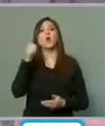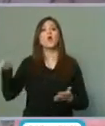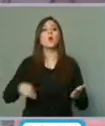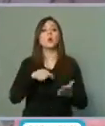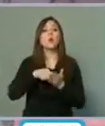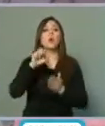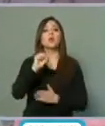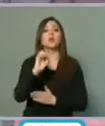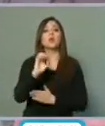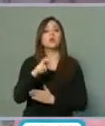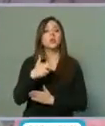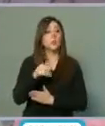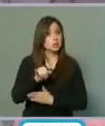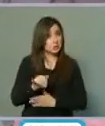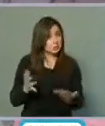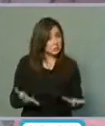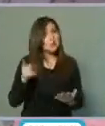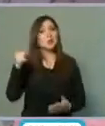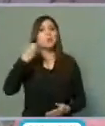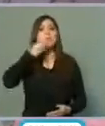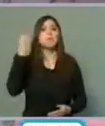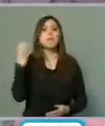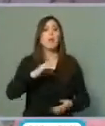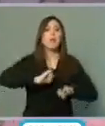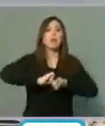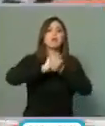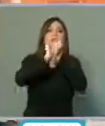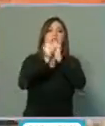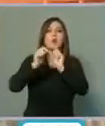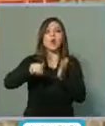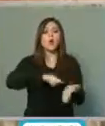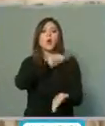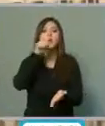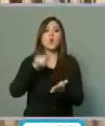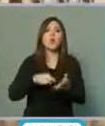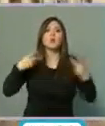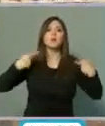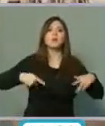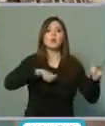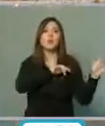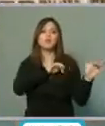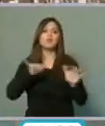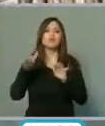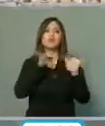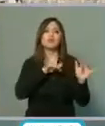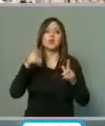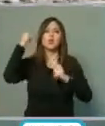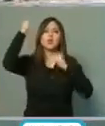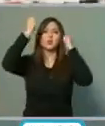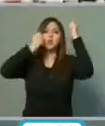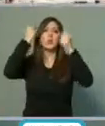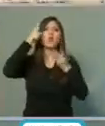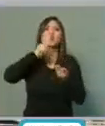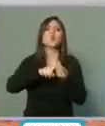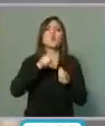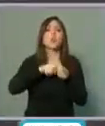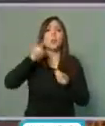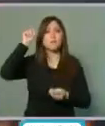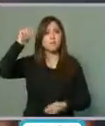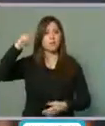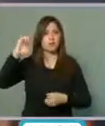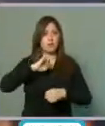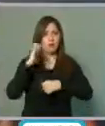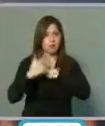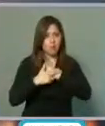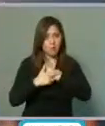excelente punto, como se convierte a un centro turístico en el nivel europeo, muy importante en Europa.